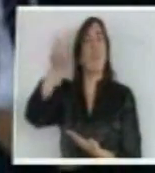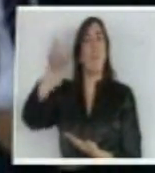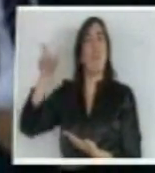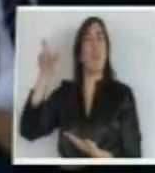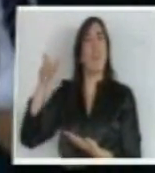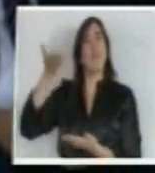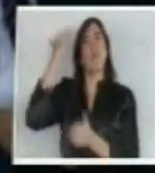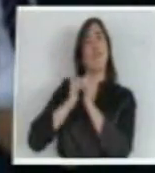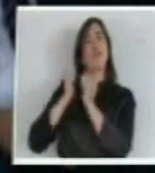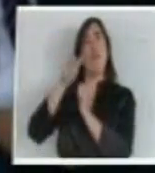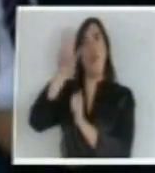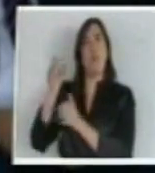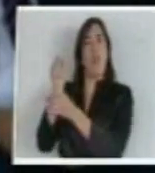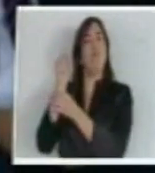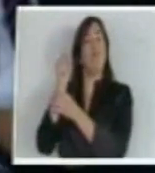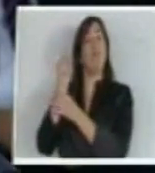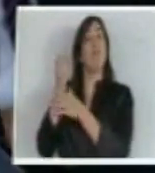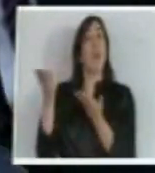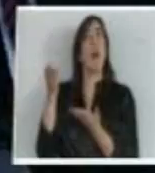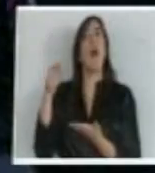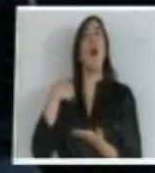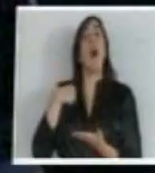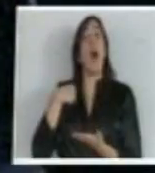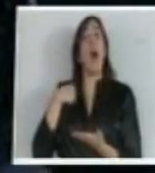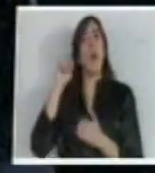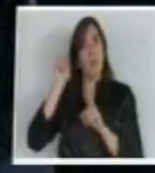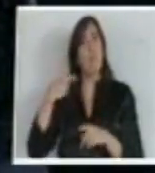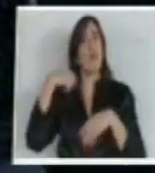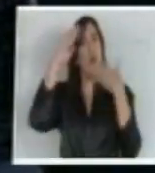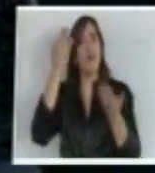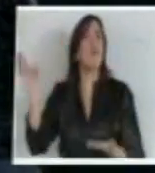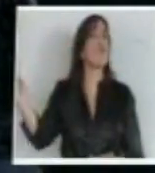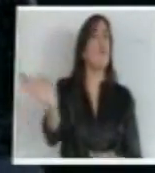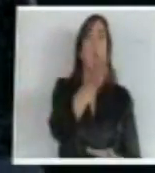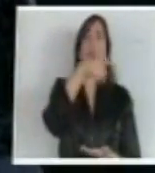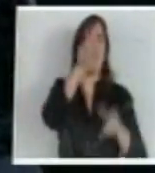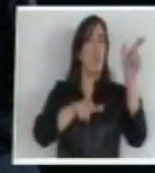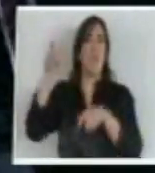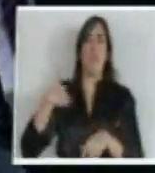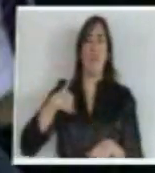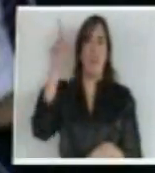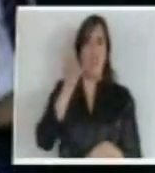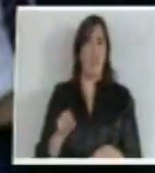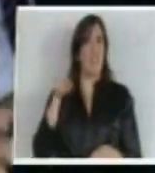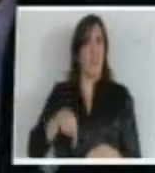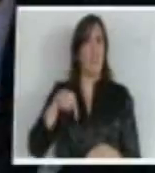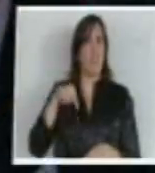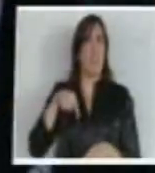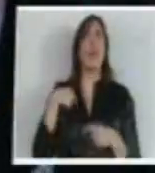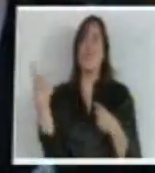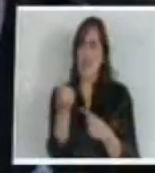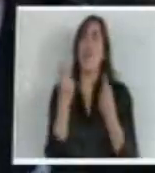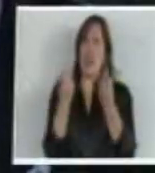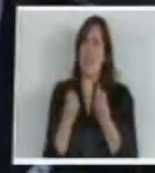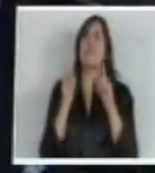hagamos un homenaje a todos los argentinos. A todos los argentinos.